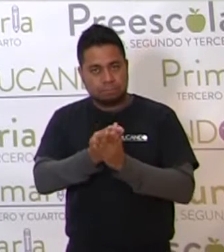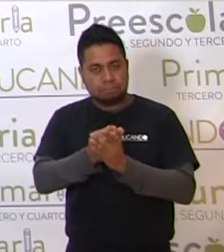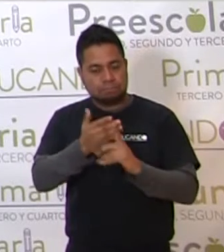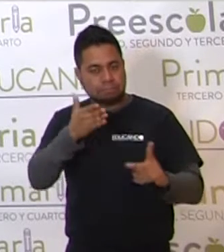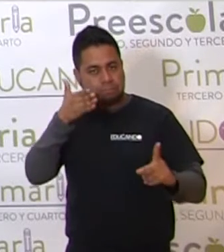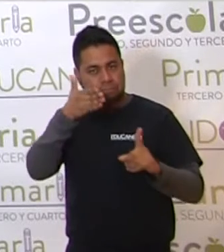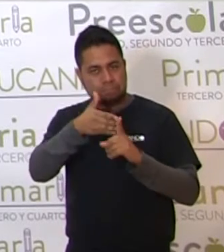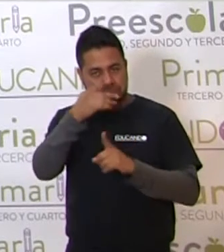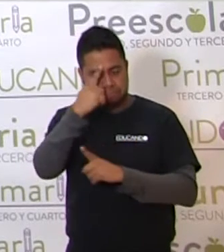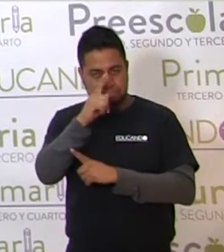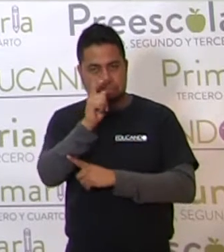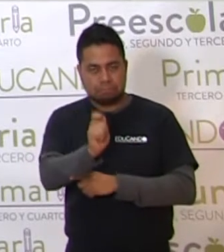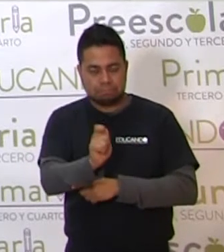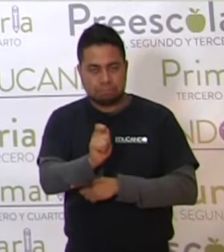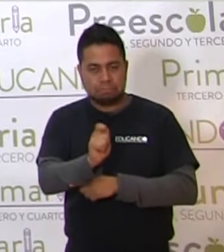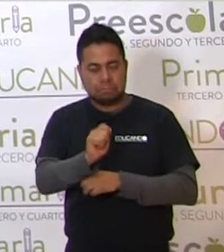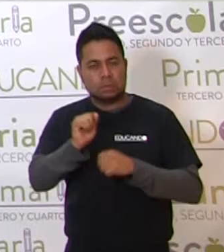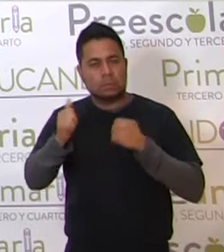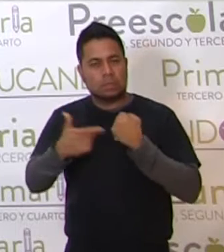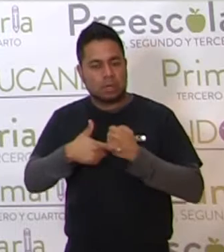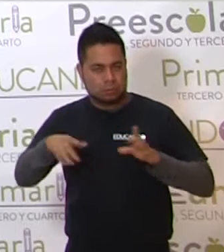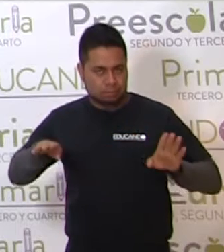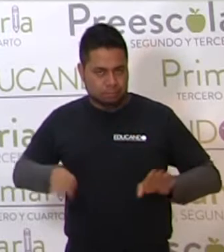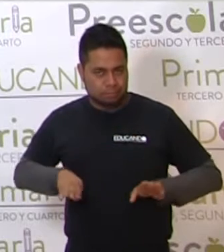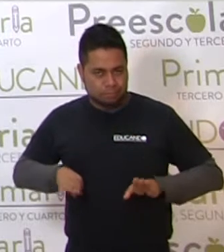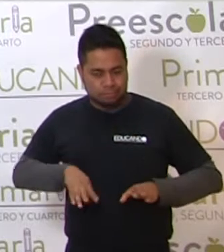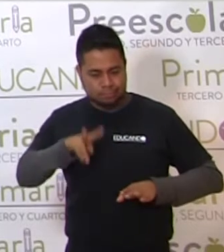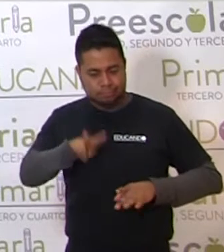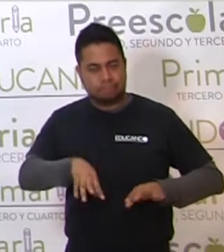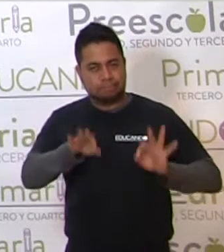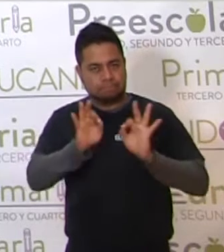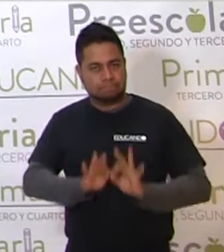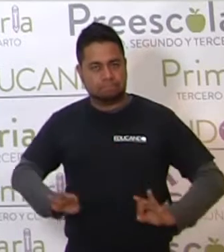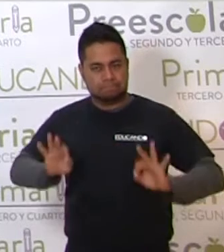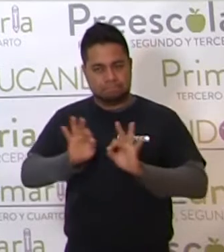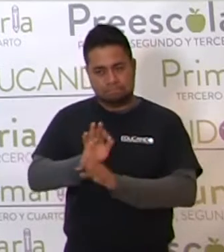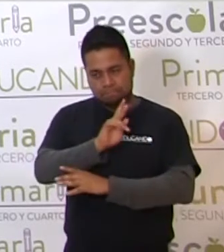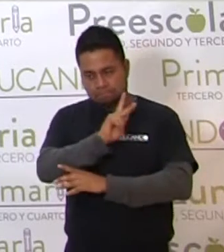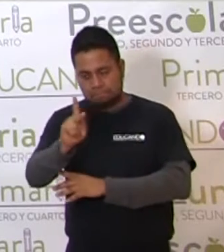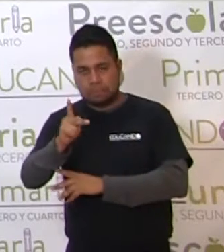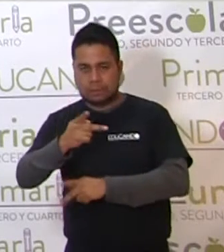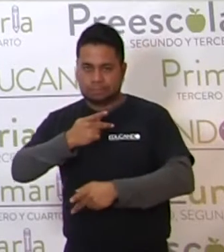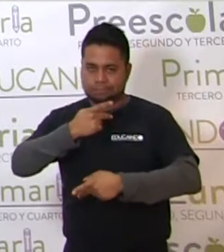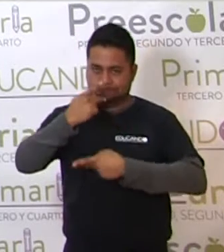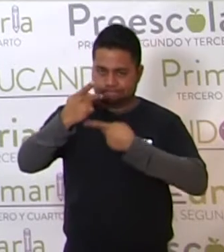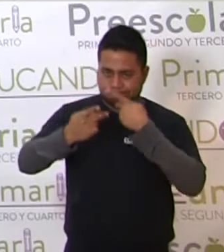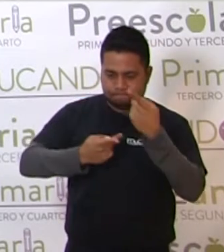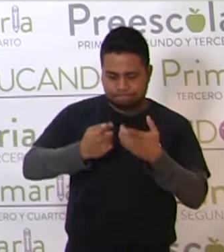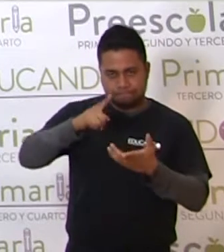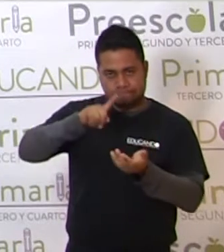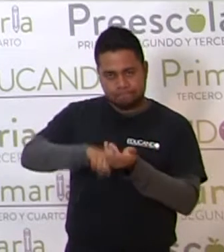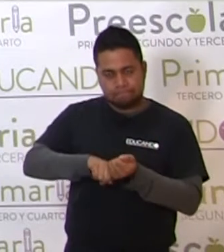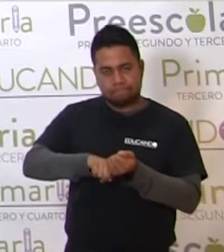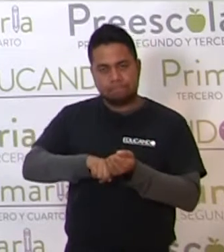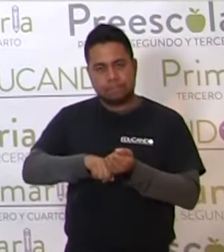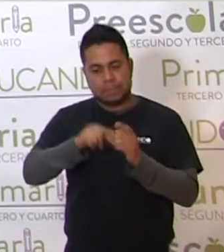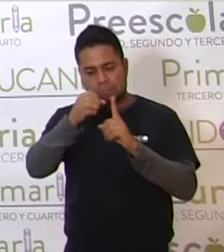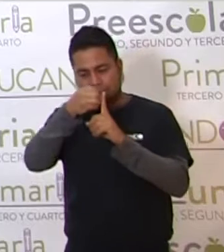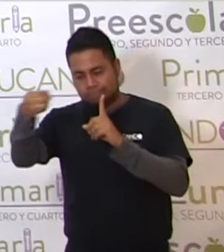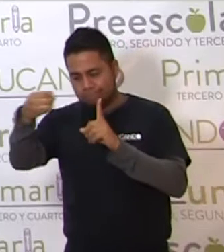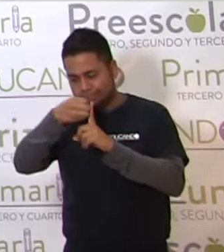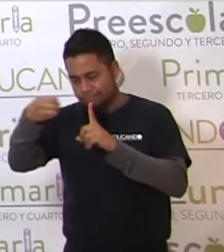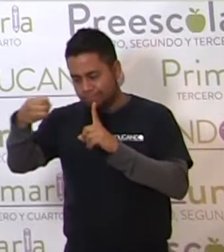enfocar a lo que es una característica fundamental que todos los poemas en cada uno de sus versos va a